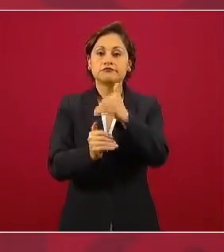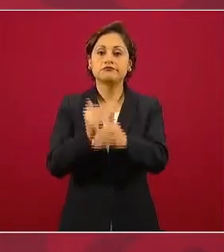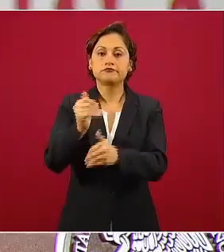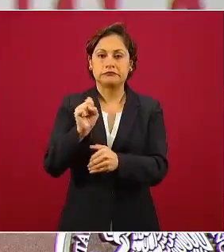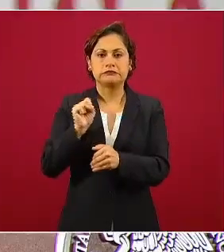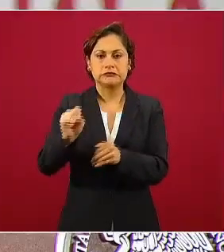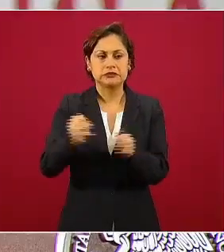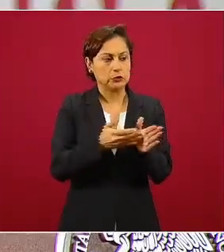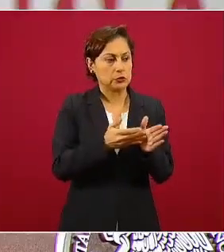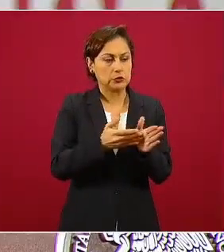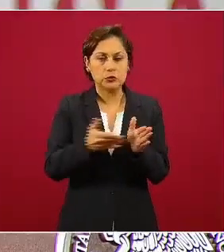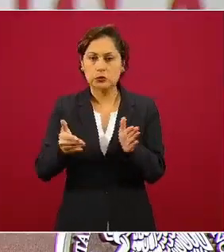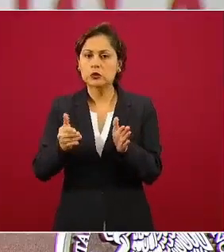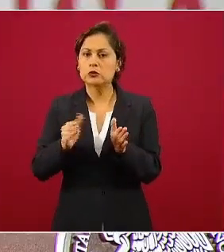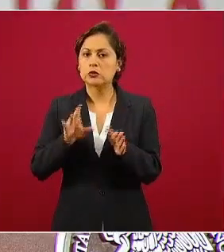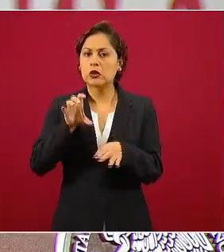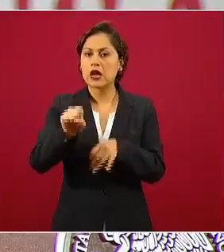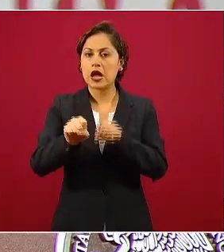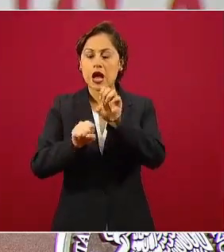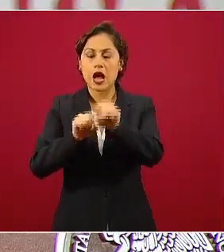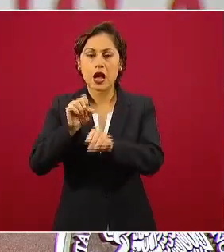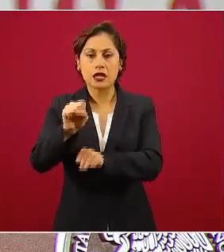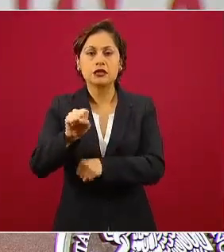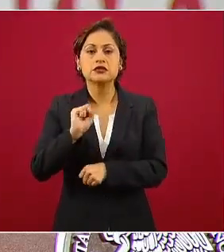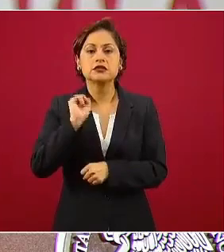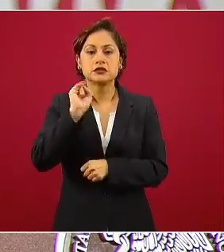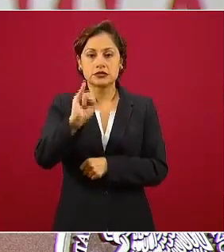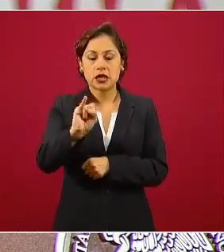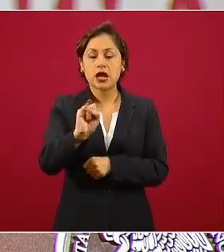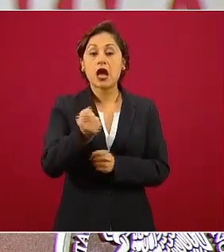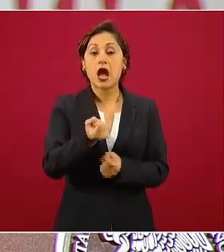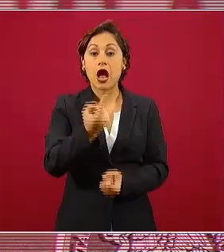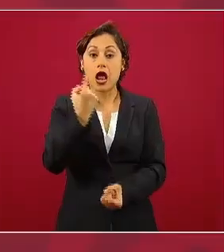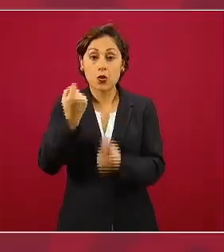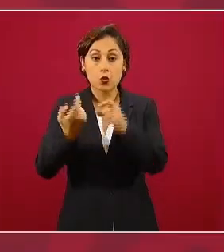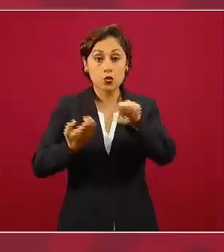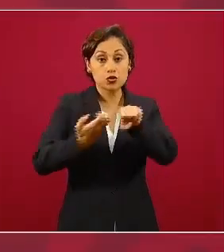logrando que en algunos estados